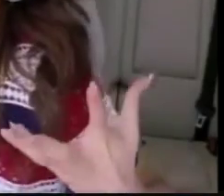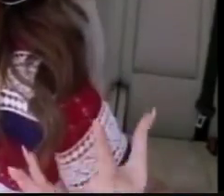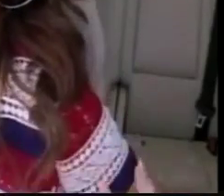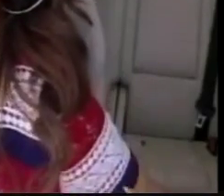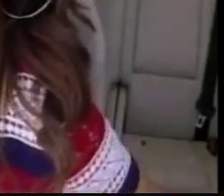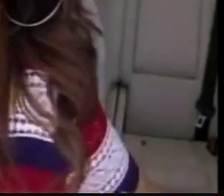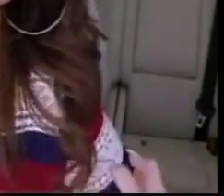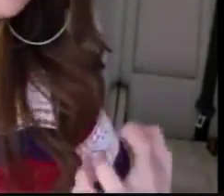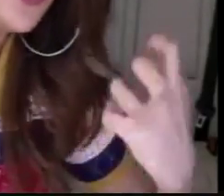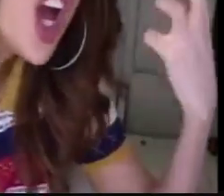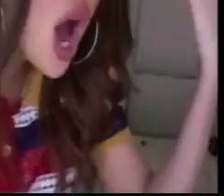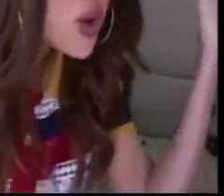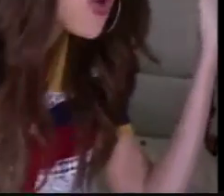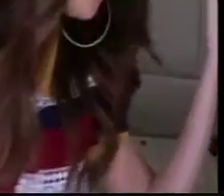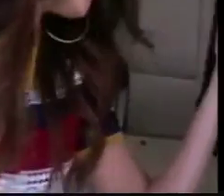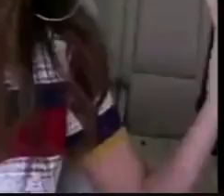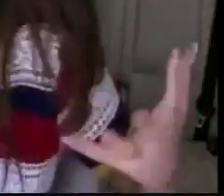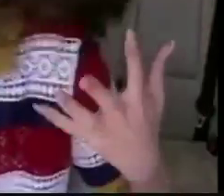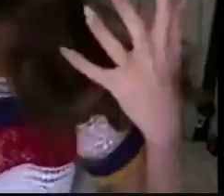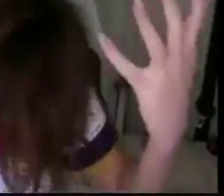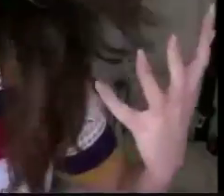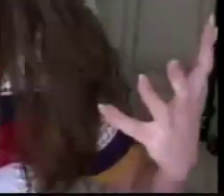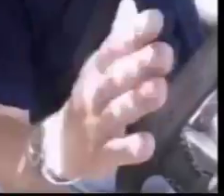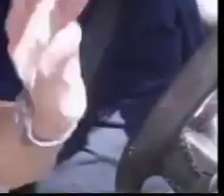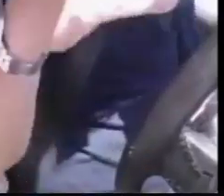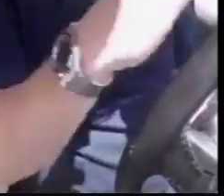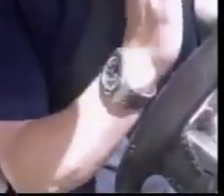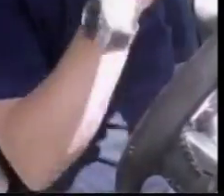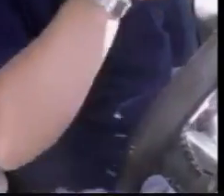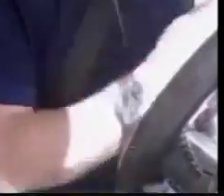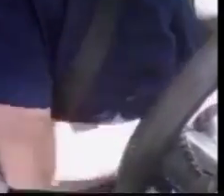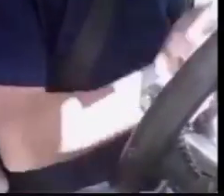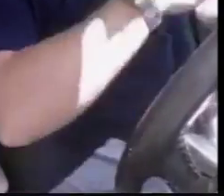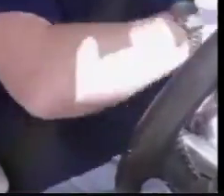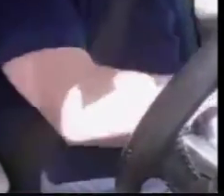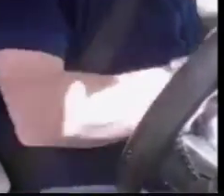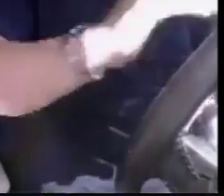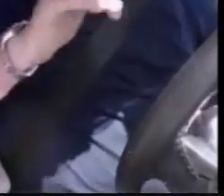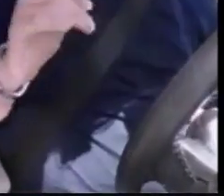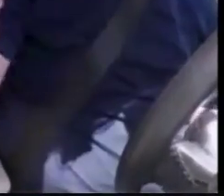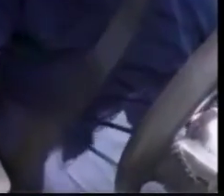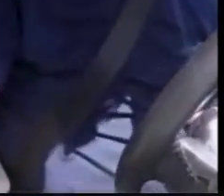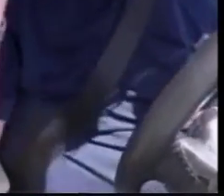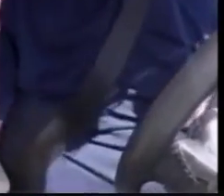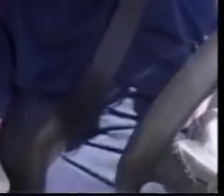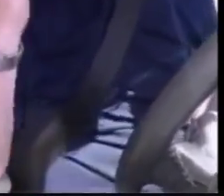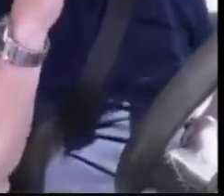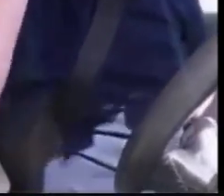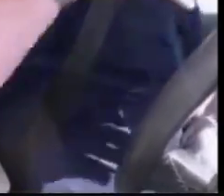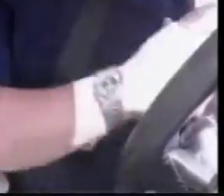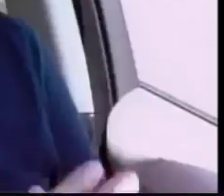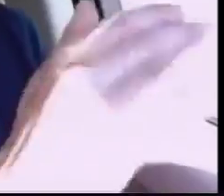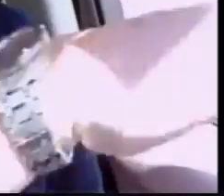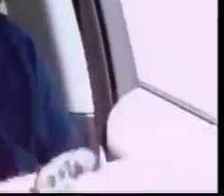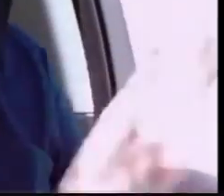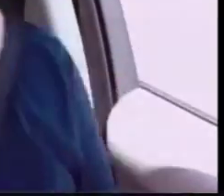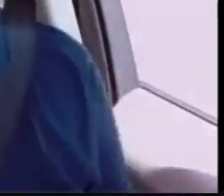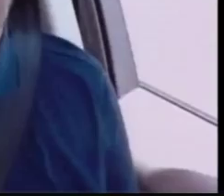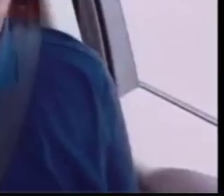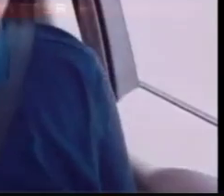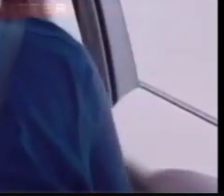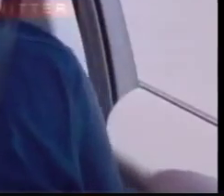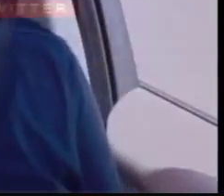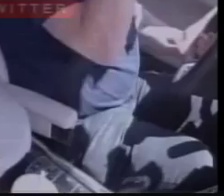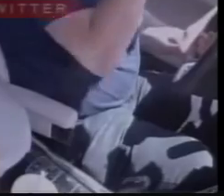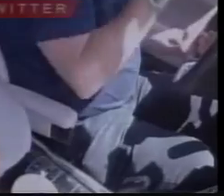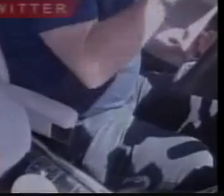And I want you to know, baby, I love you like a love song, baby. I